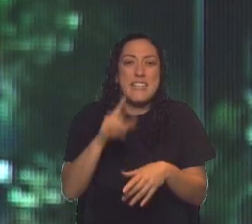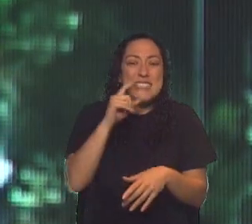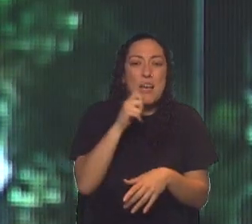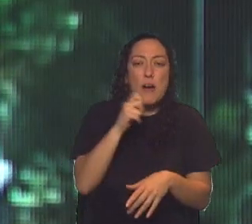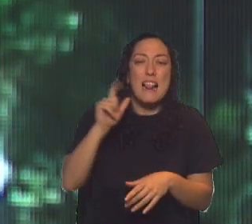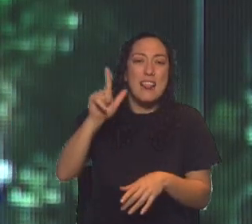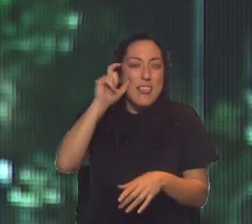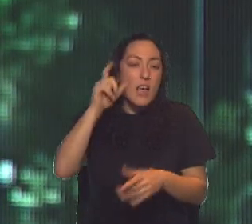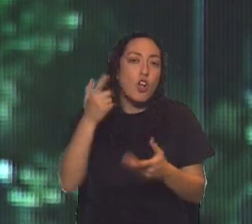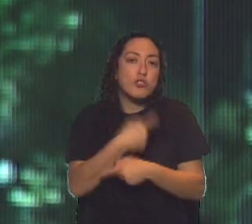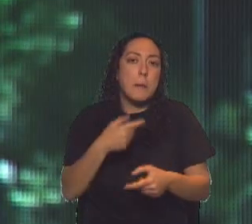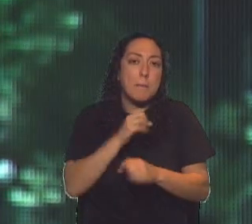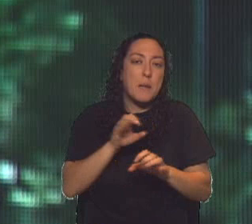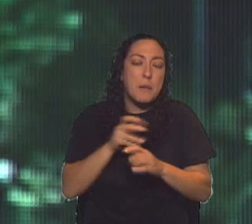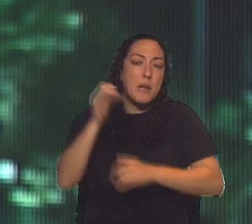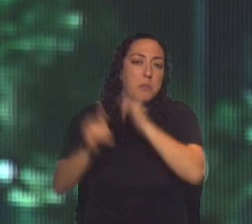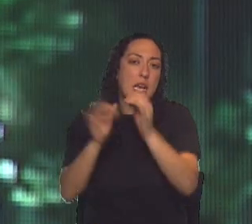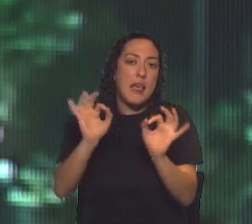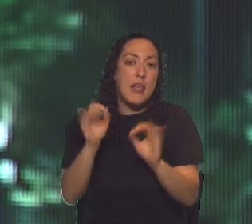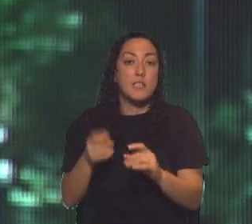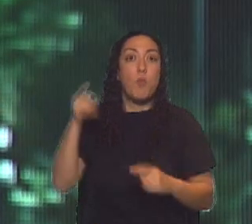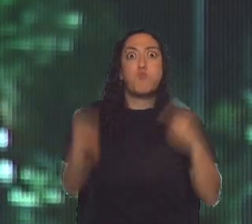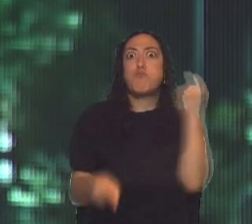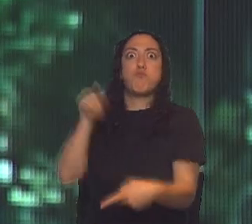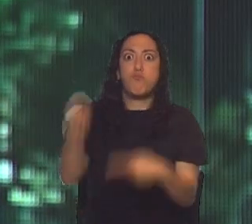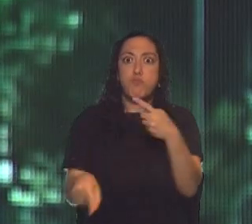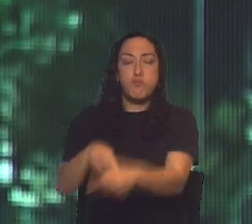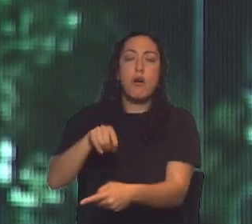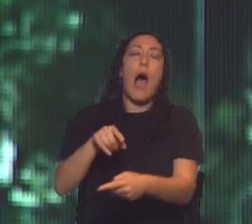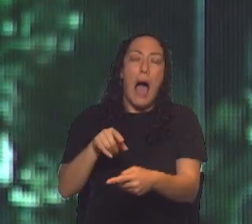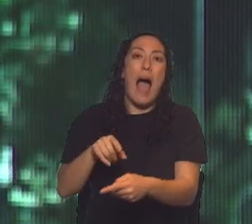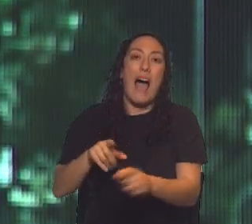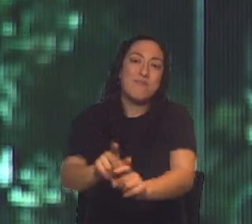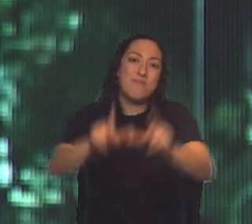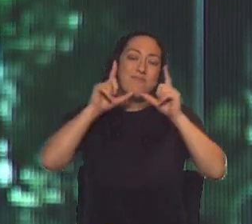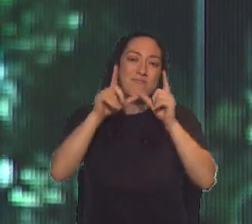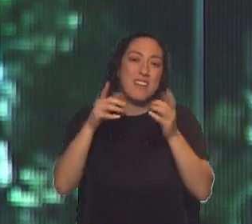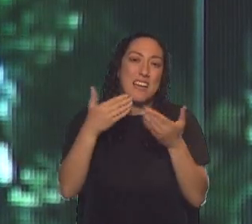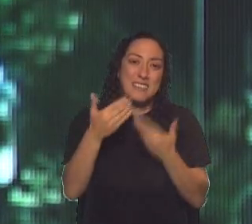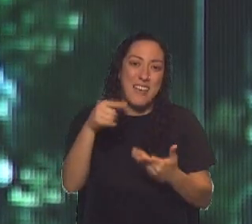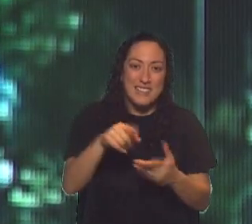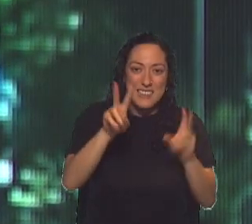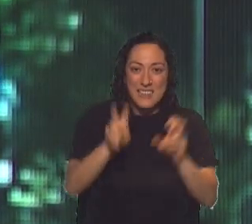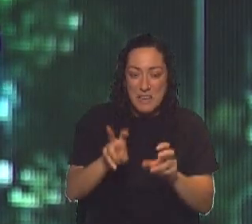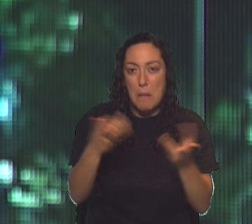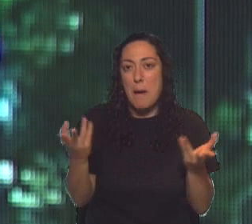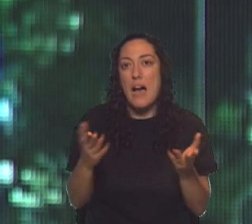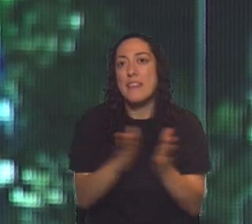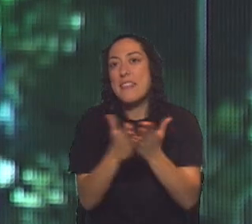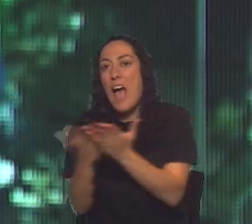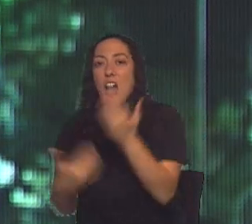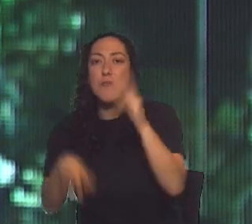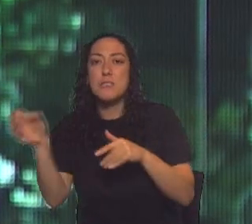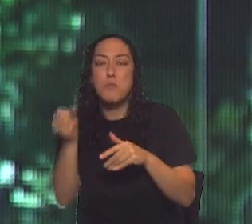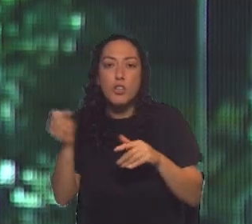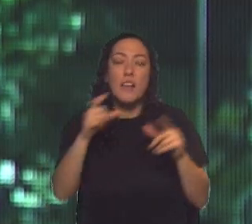nada para decir que no sea malo como se mostró ofensiva pudieron hacer foco en eso de hecho si hoy vemos las tapas de los principales diarios